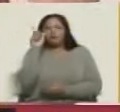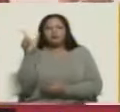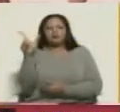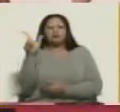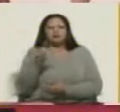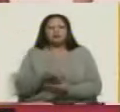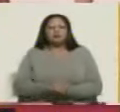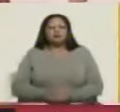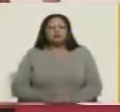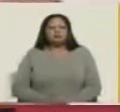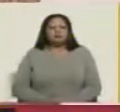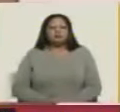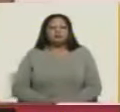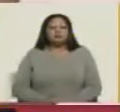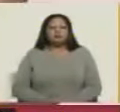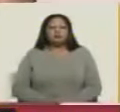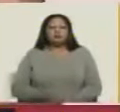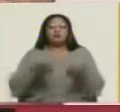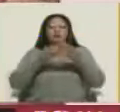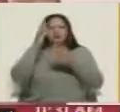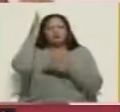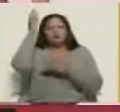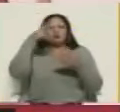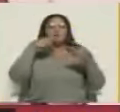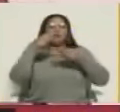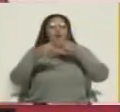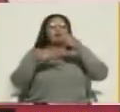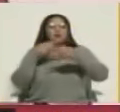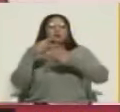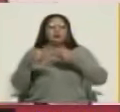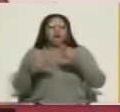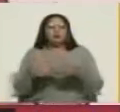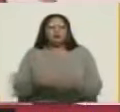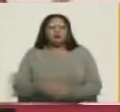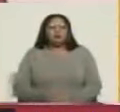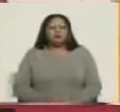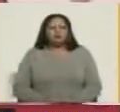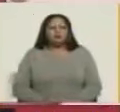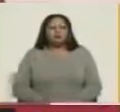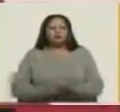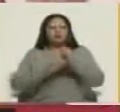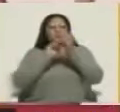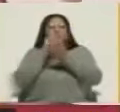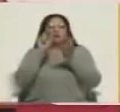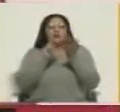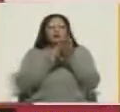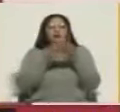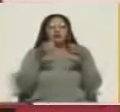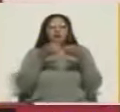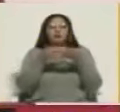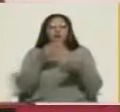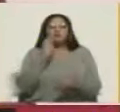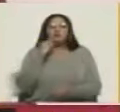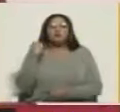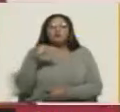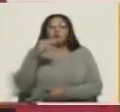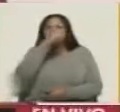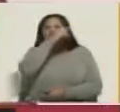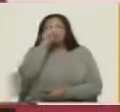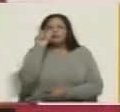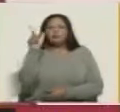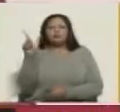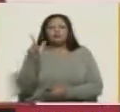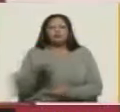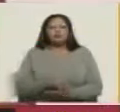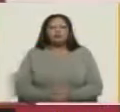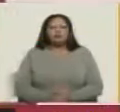reunió el Consejo Político, la Dirección Nacional del Partido, la JPSUV, ya dije,